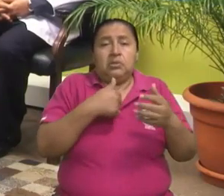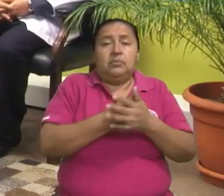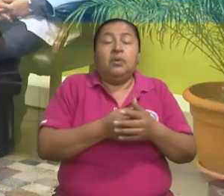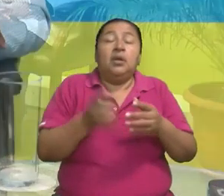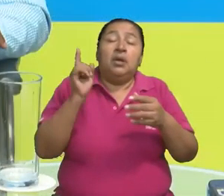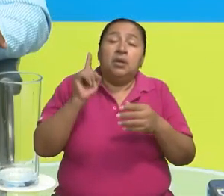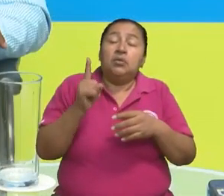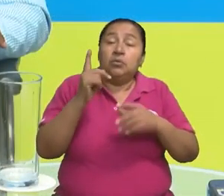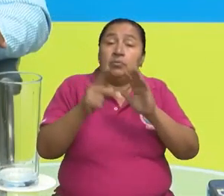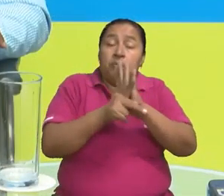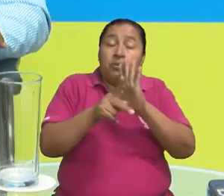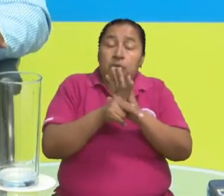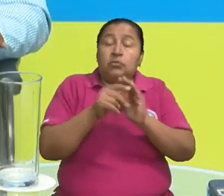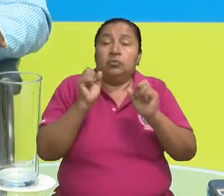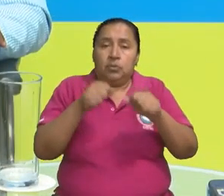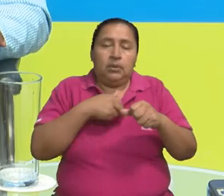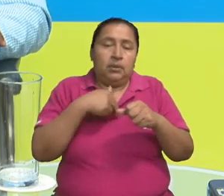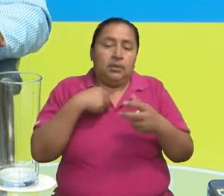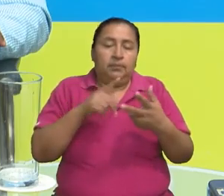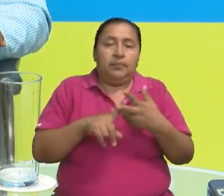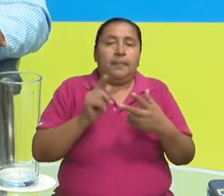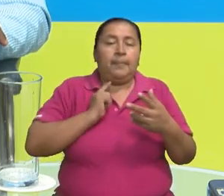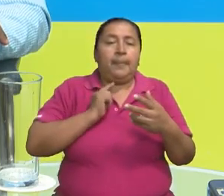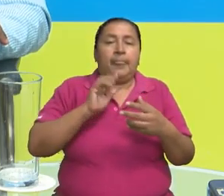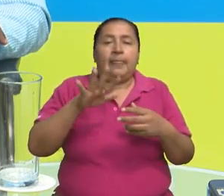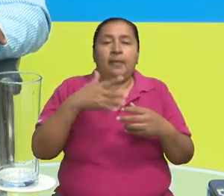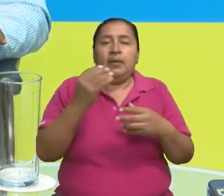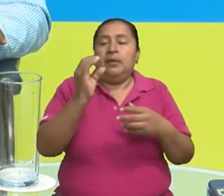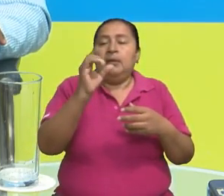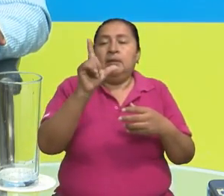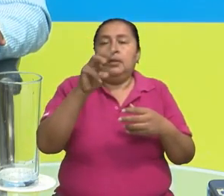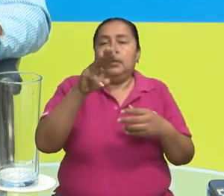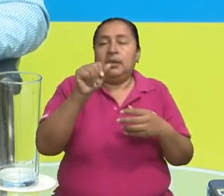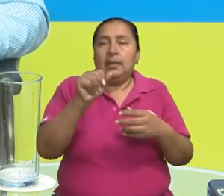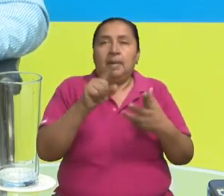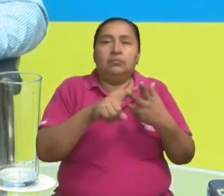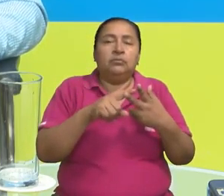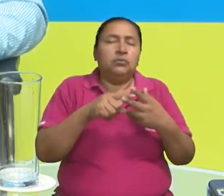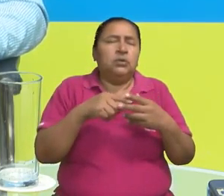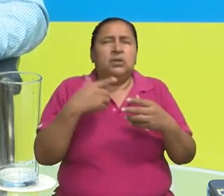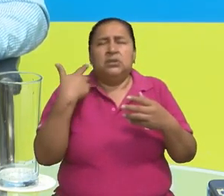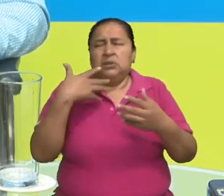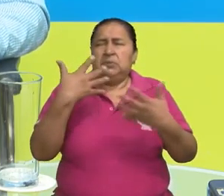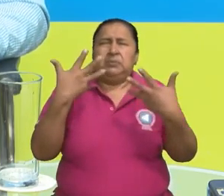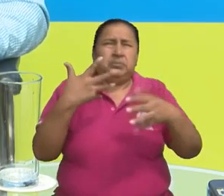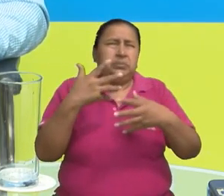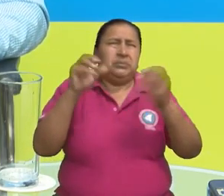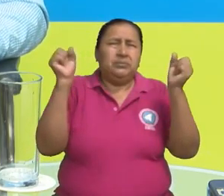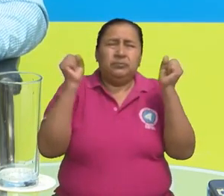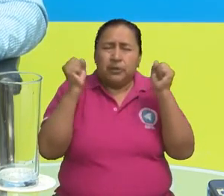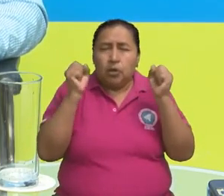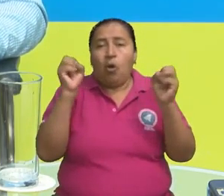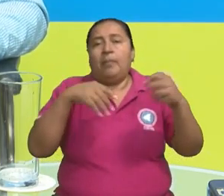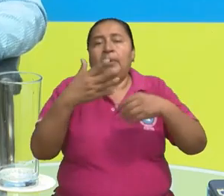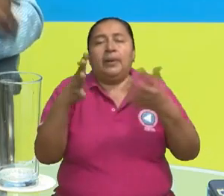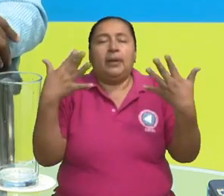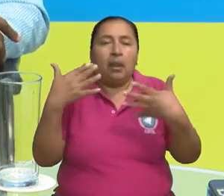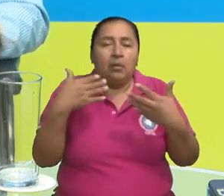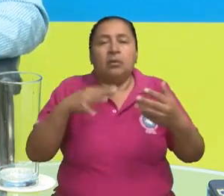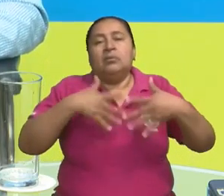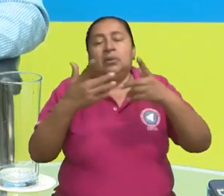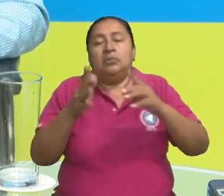factores de riesgo también tenemos como el clima doctor y lo cambio de actitud o de clima por las